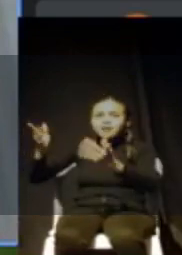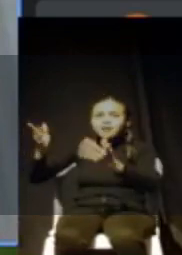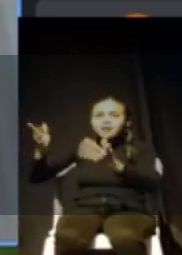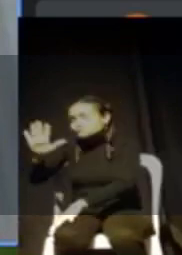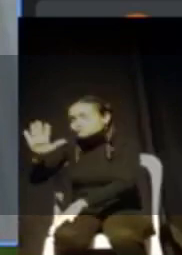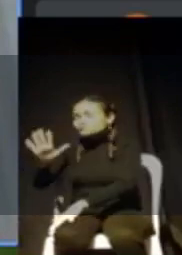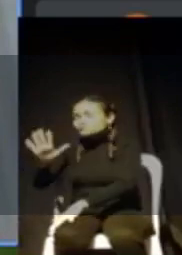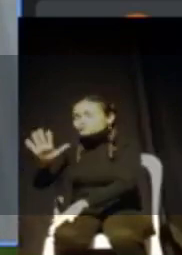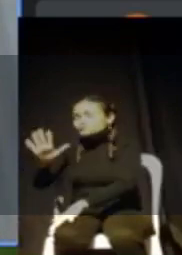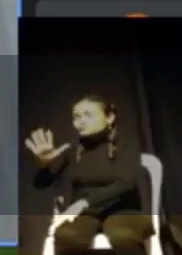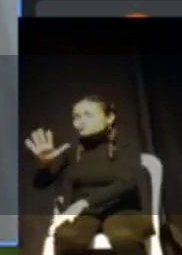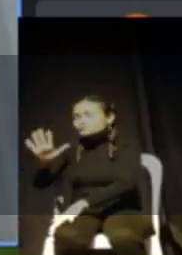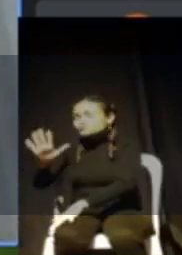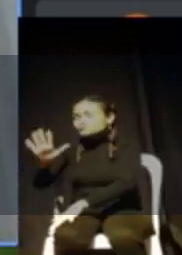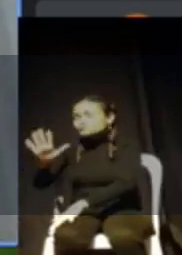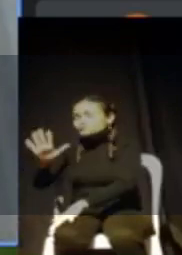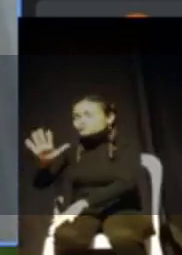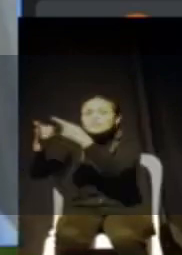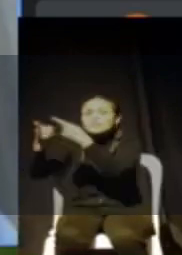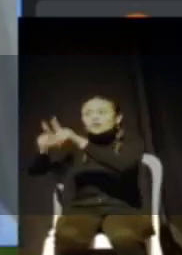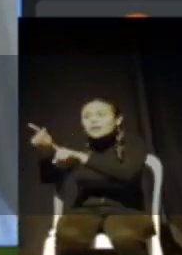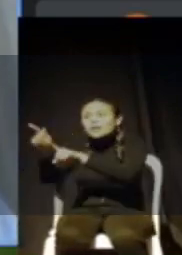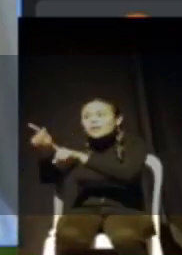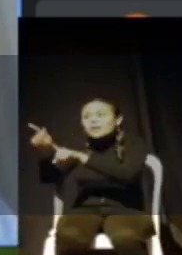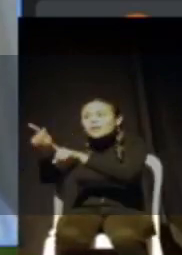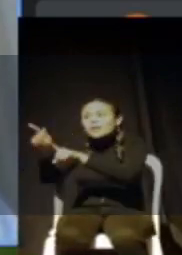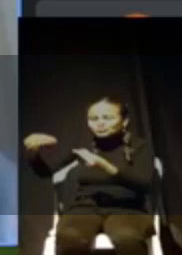dialéctica interna en sus procesos de construcción.